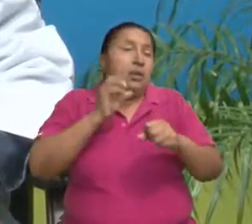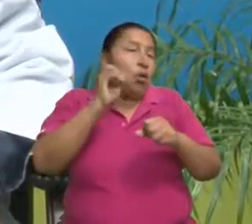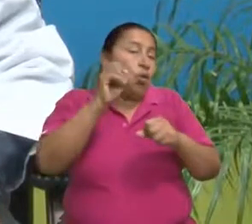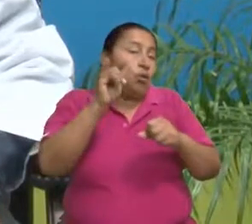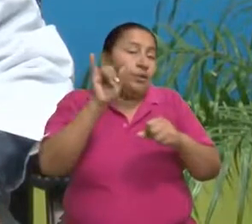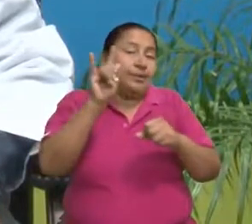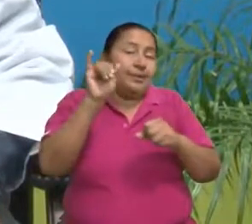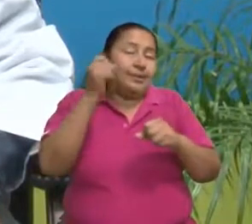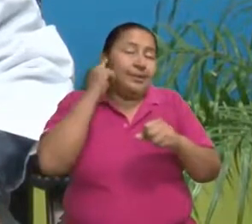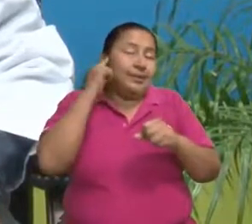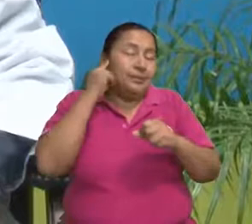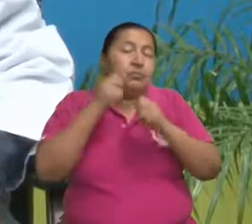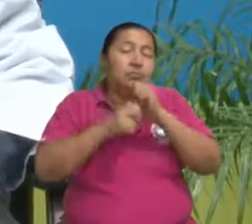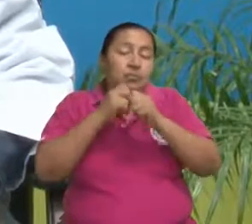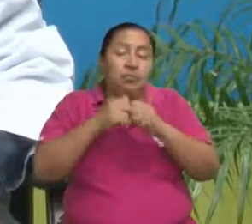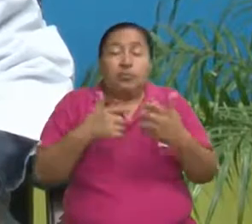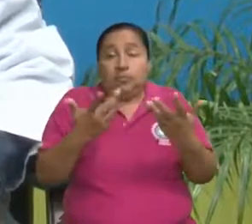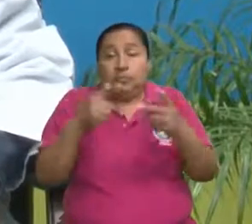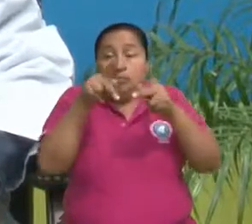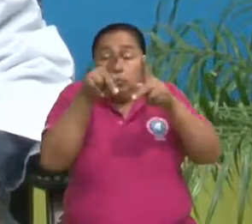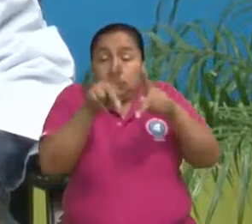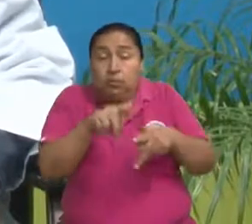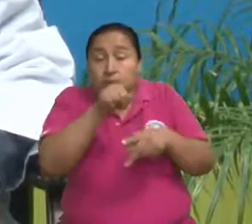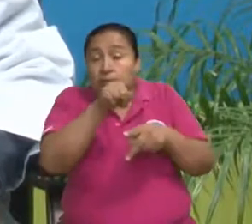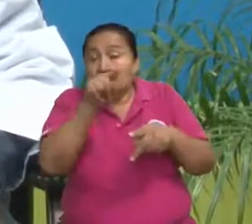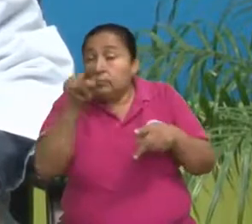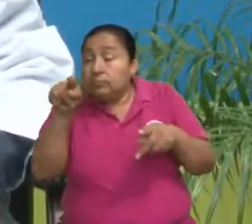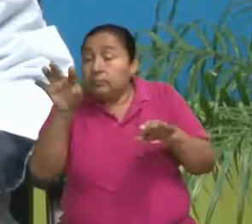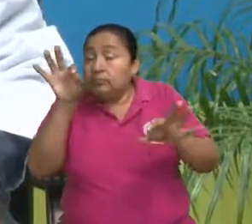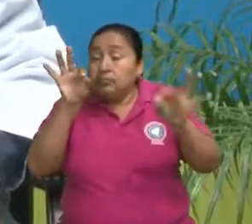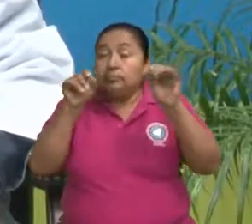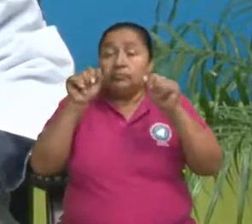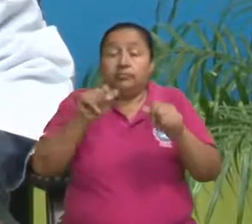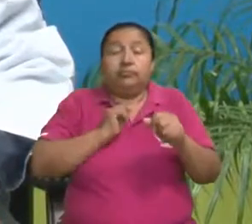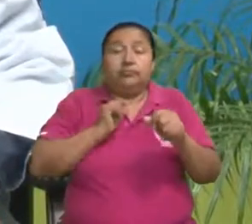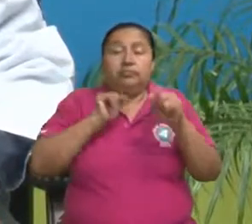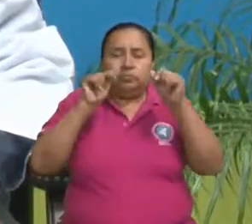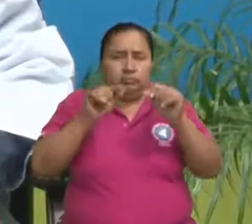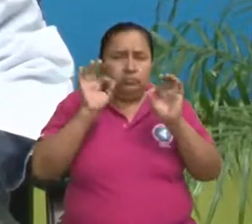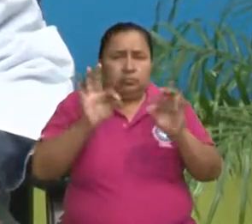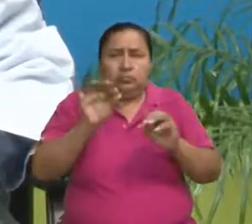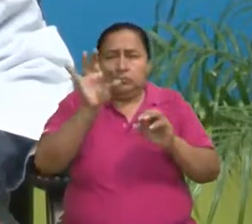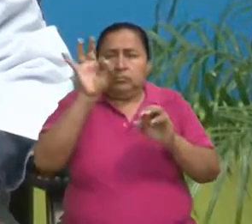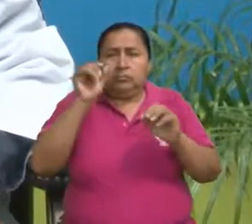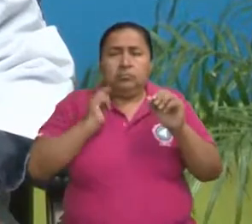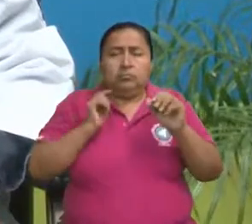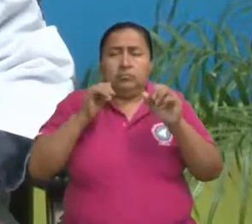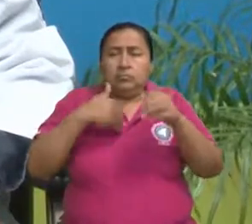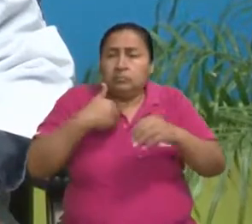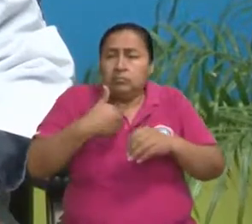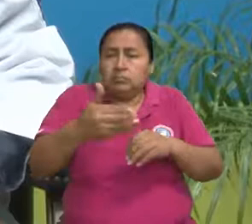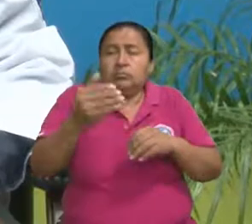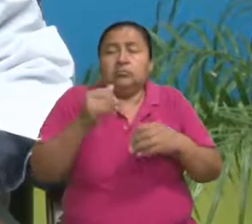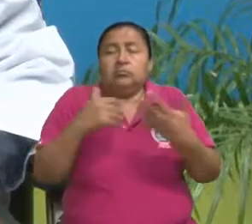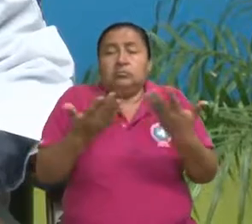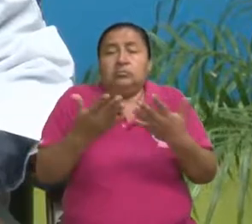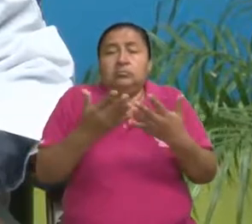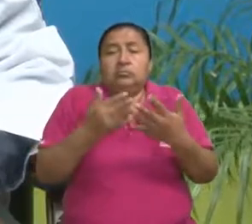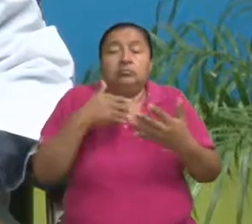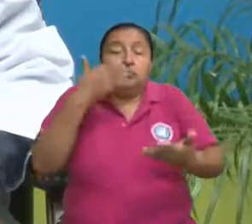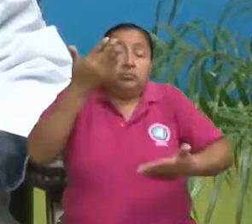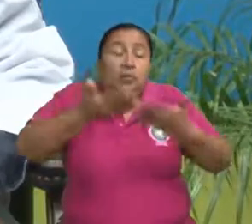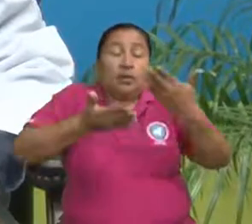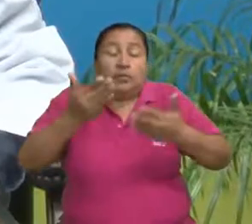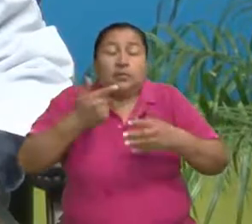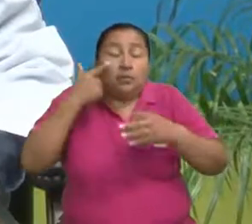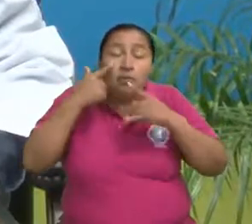externa. Son pacientes que selectos a padecer de para padecer